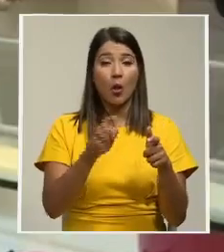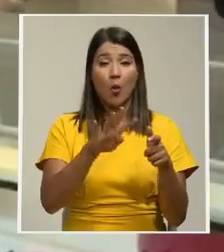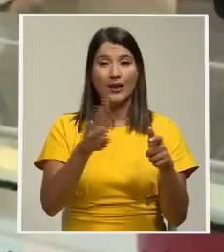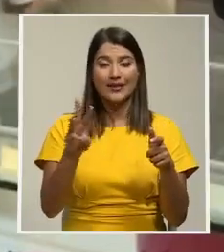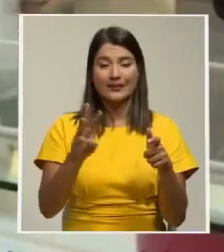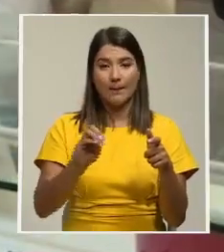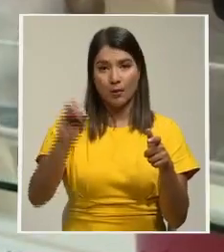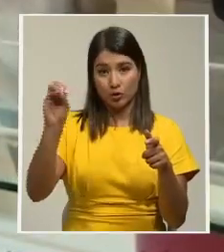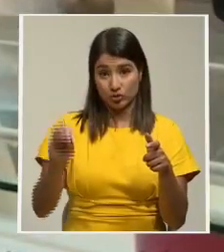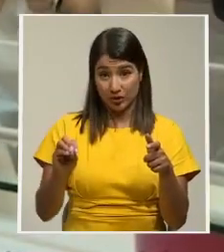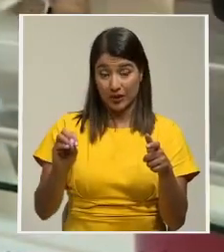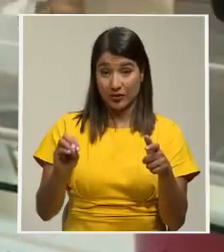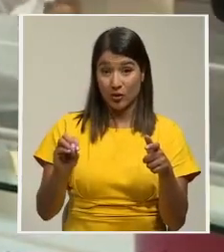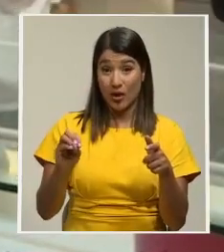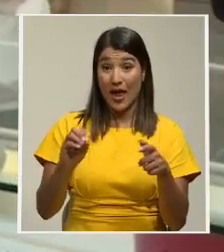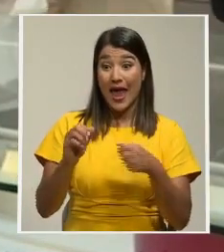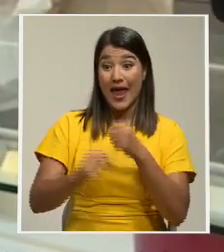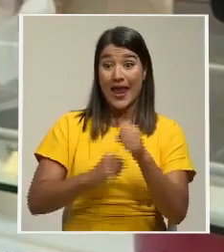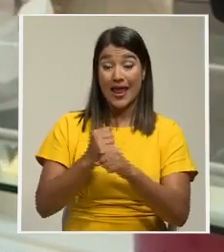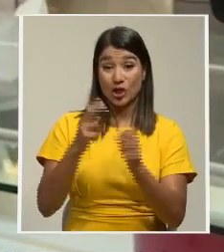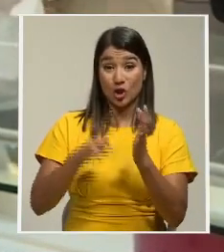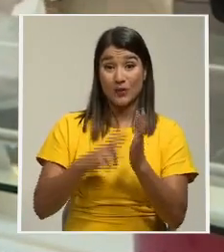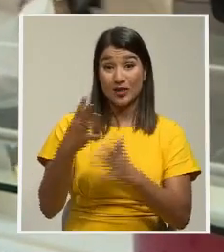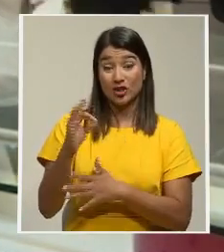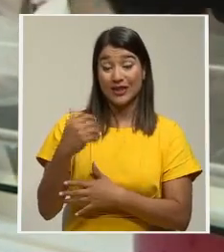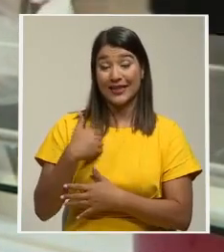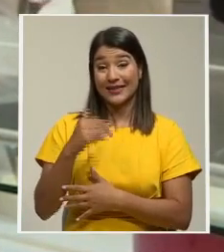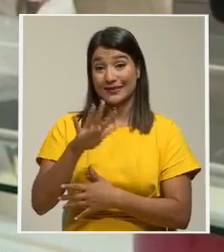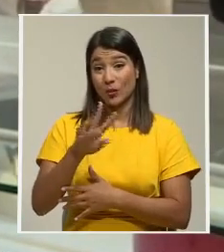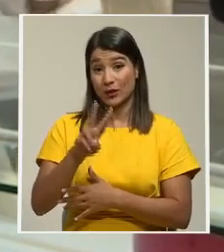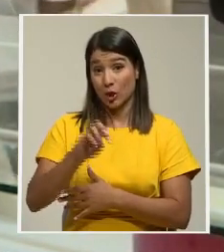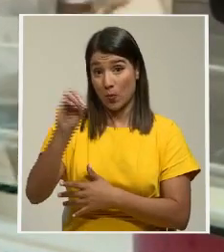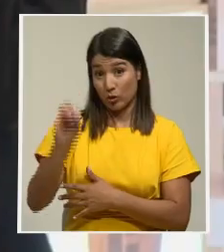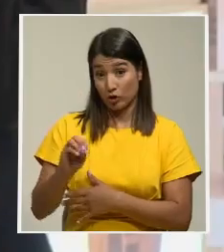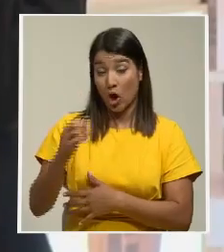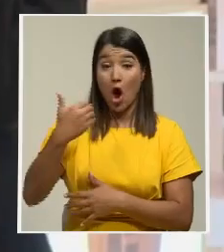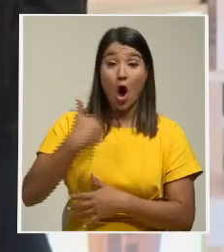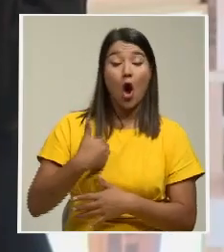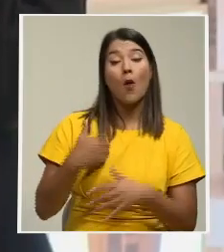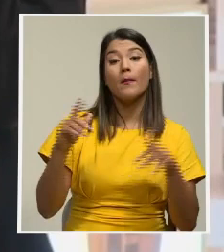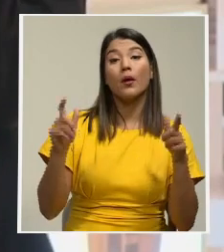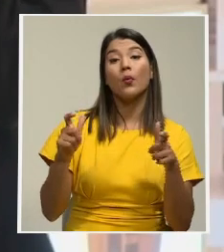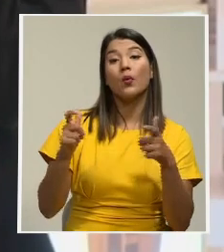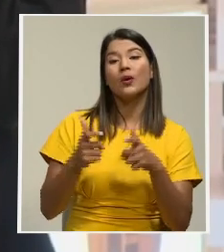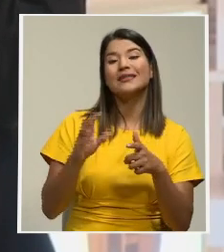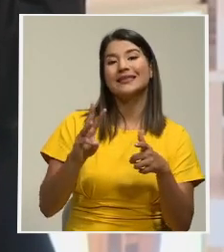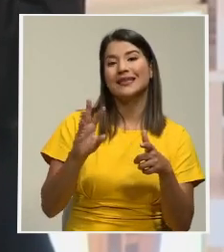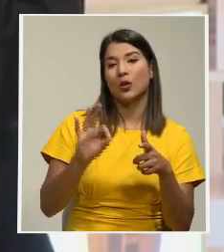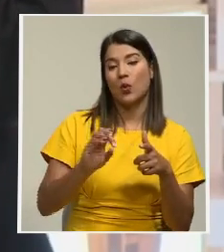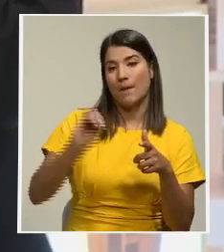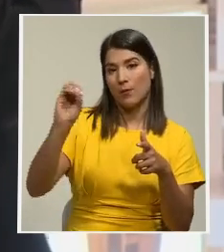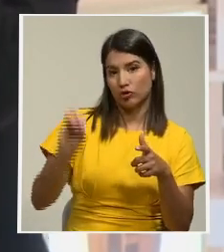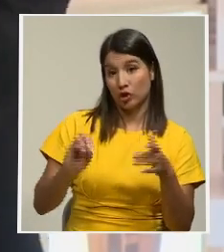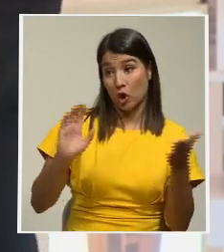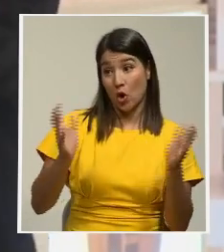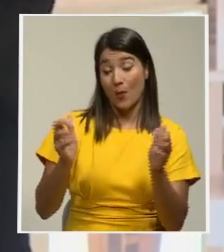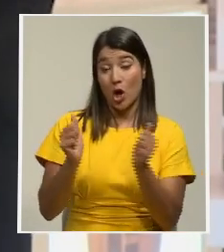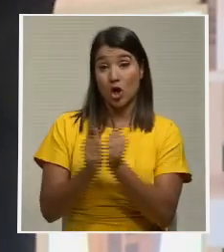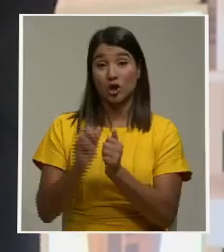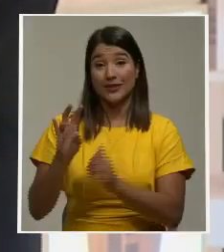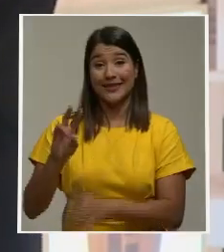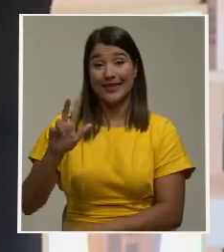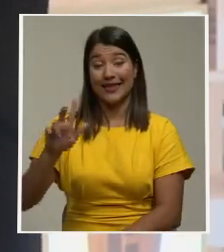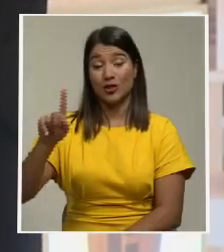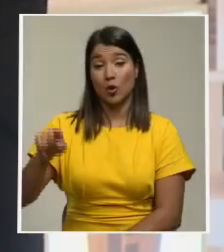en 52% el año previo. En el caso de los hombres, alcanzó el 69% frente al 73,6%